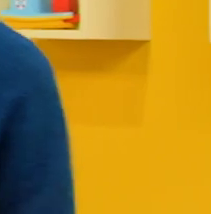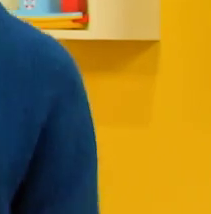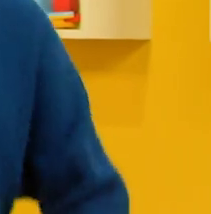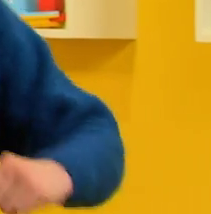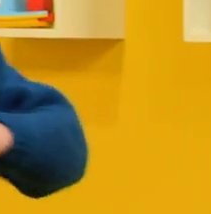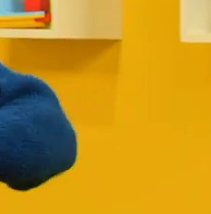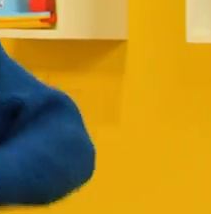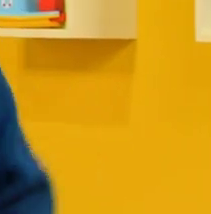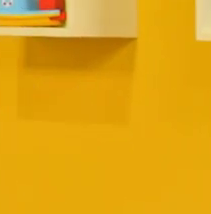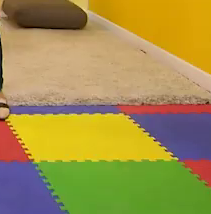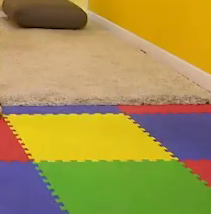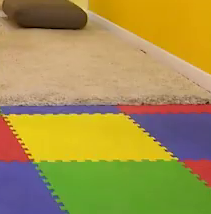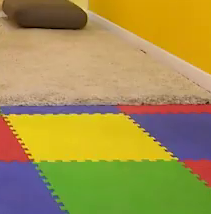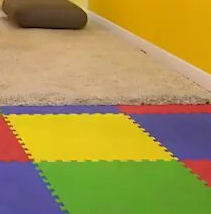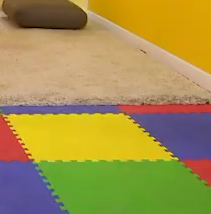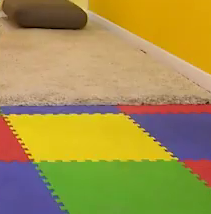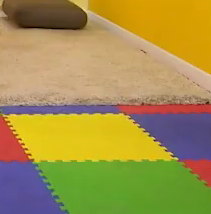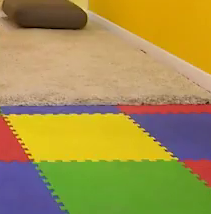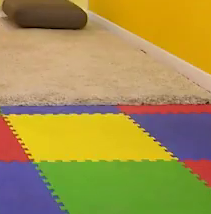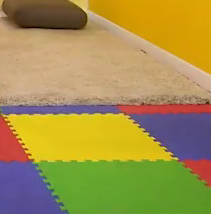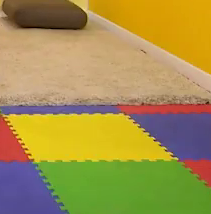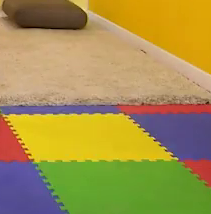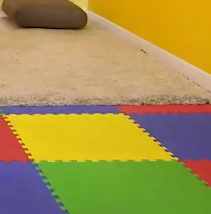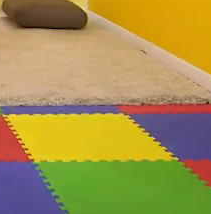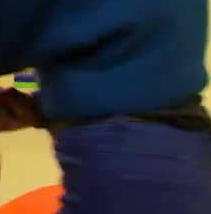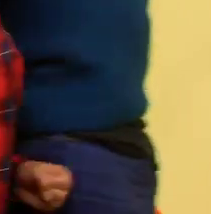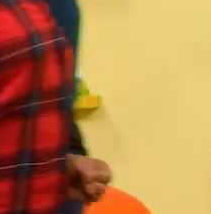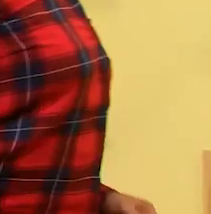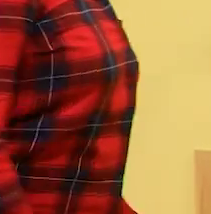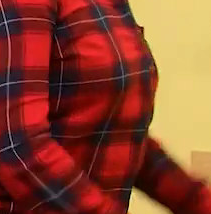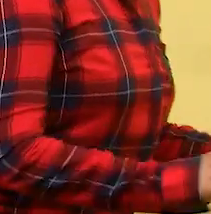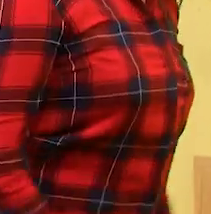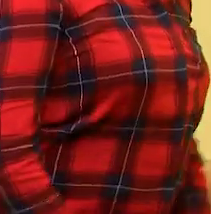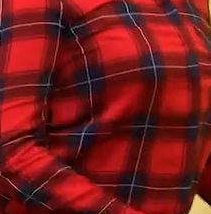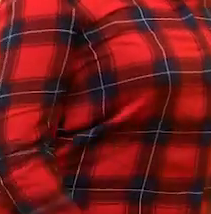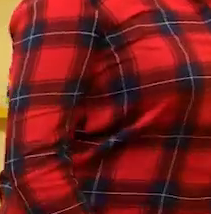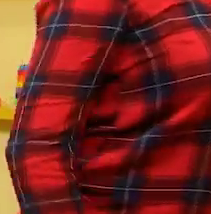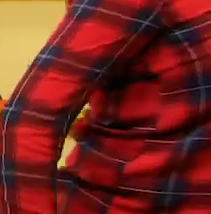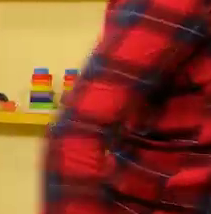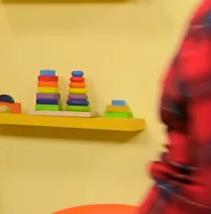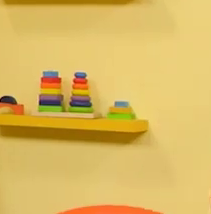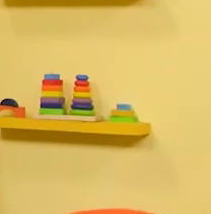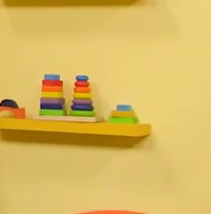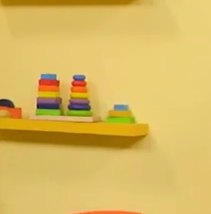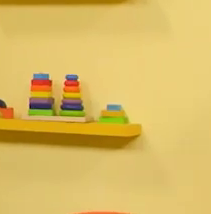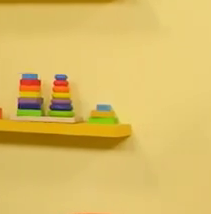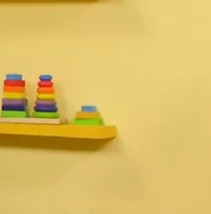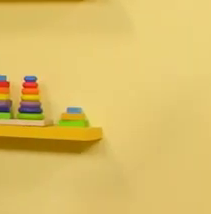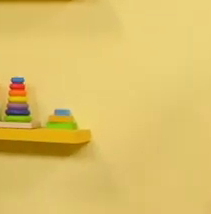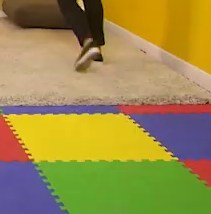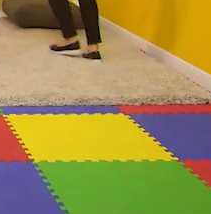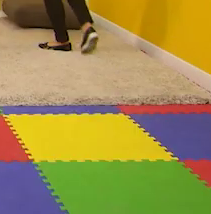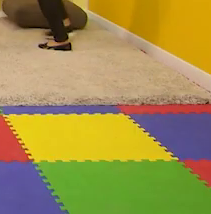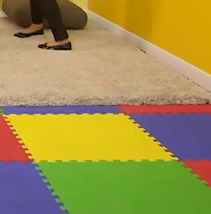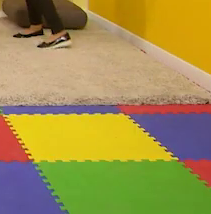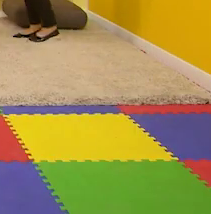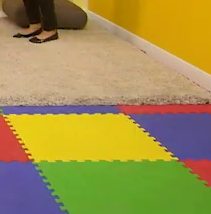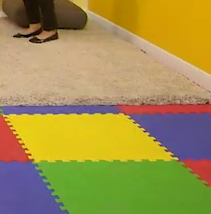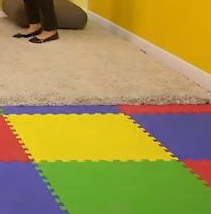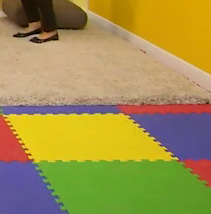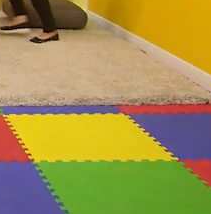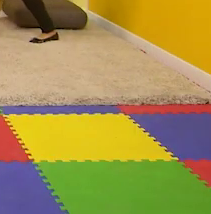tu lugar. Y correr, y correr, y parar. Y correr, y correr, y